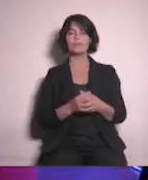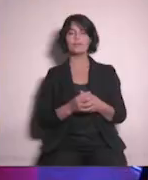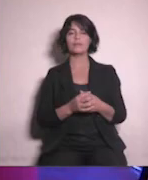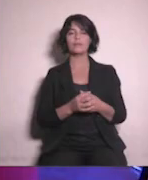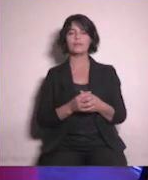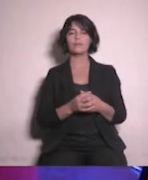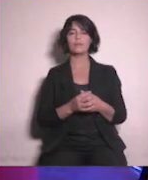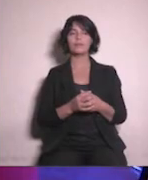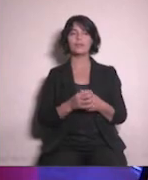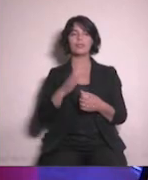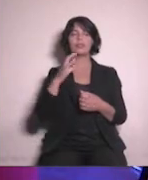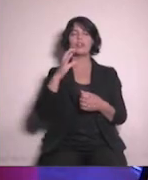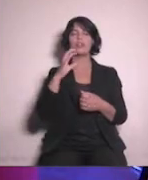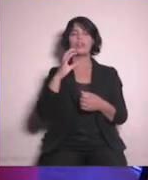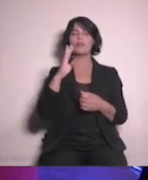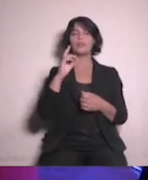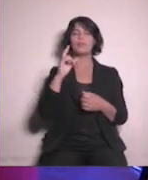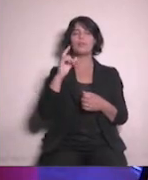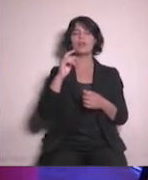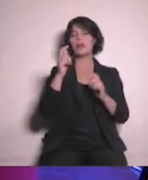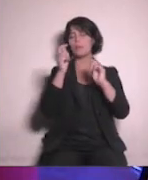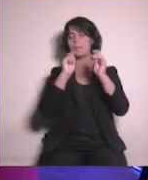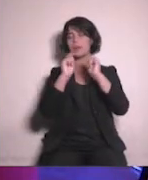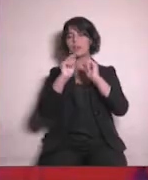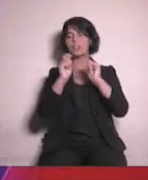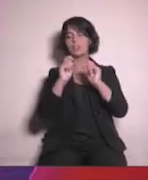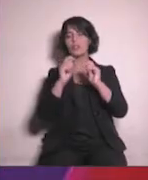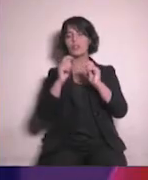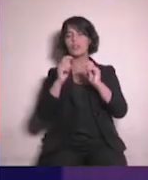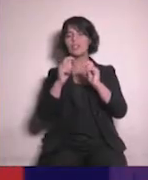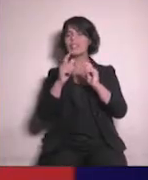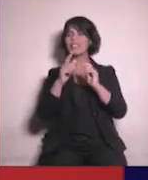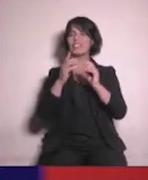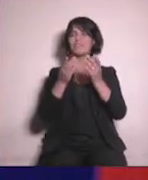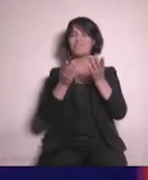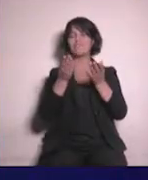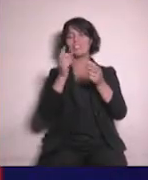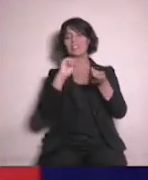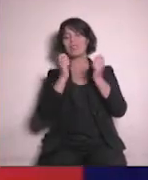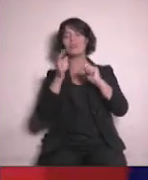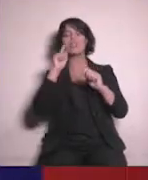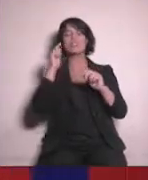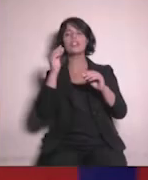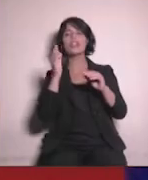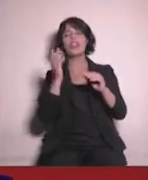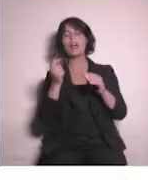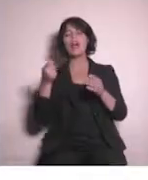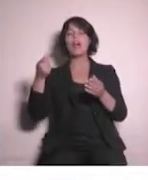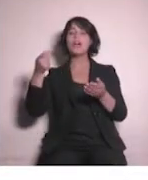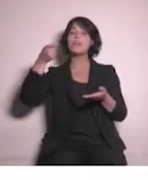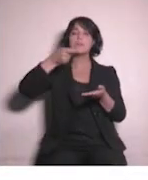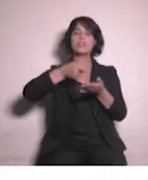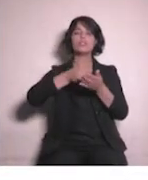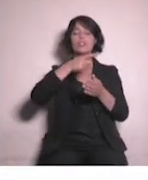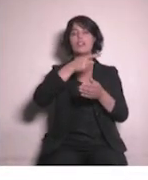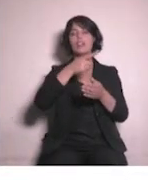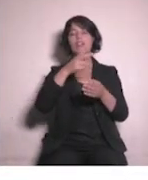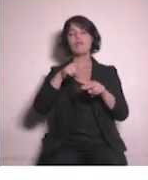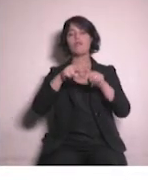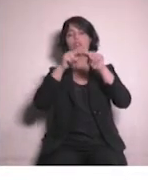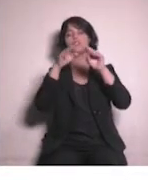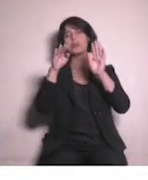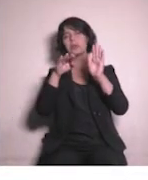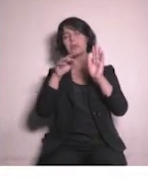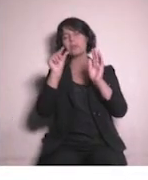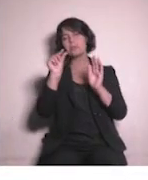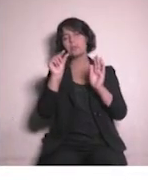La volatilidad, como ven, es decir, el riesgo, la variabilidad que tiene las inversiones de ese fondo también es menor